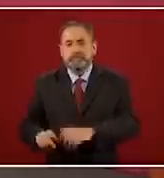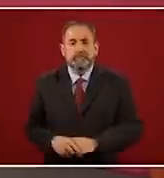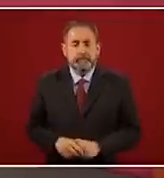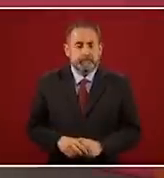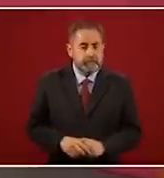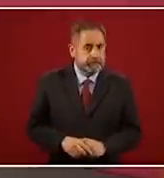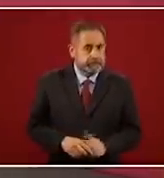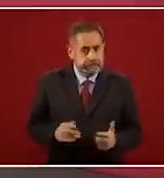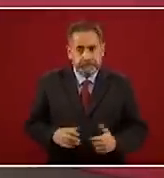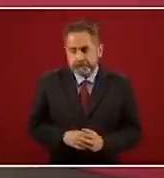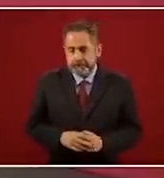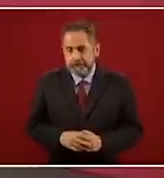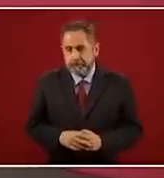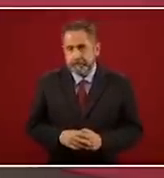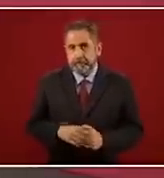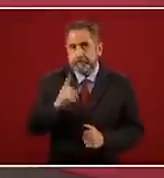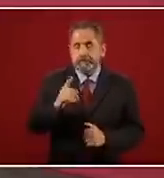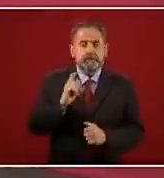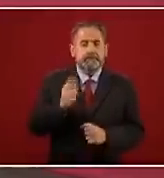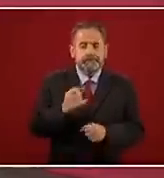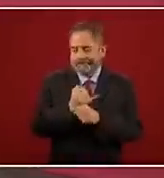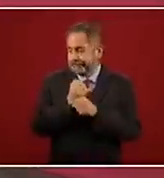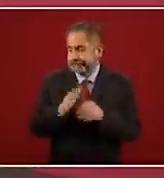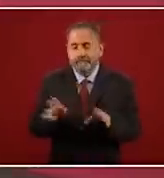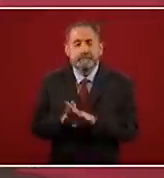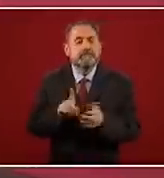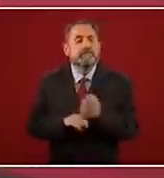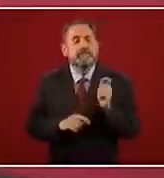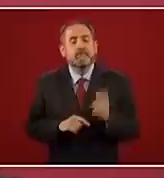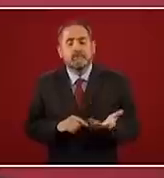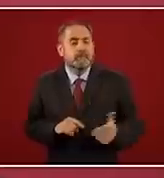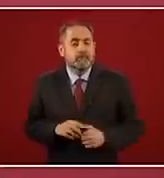porque sería imposible